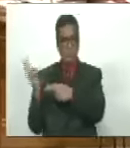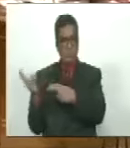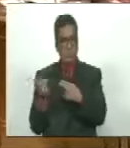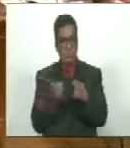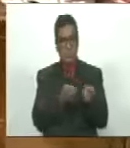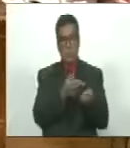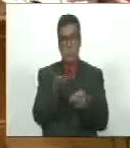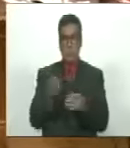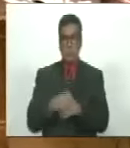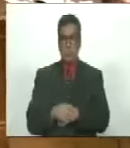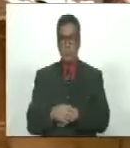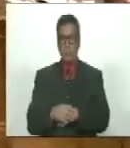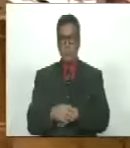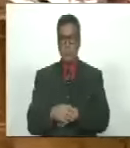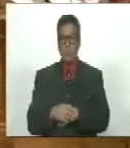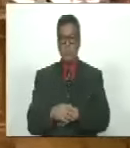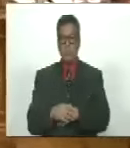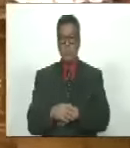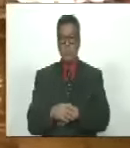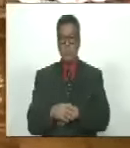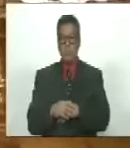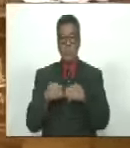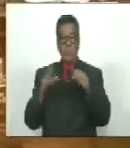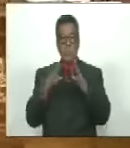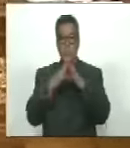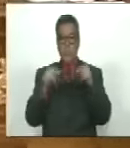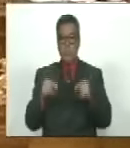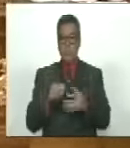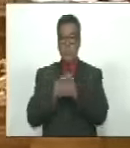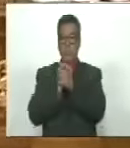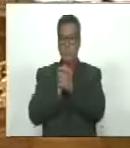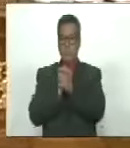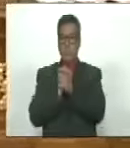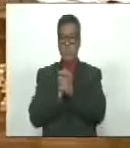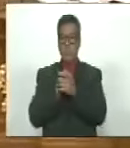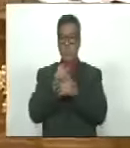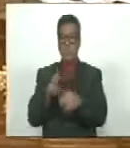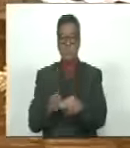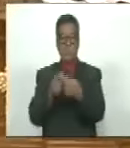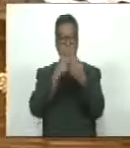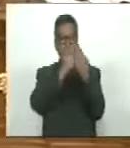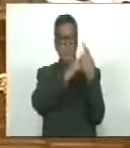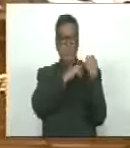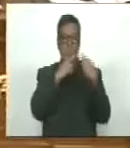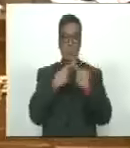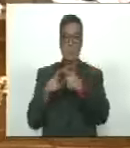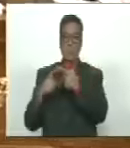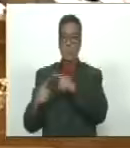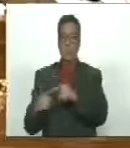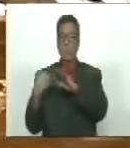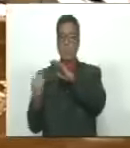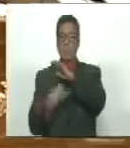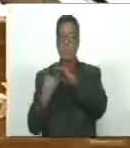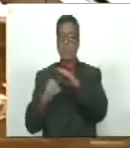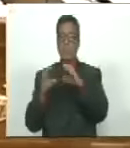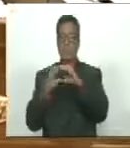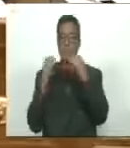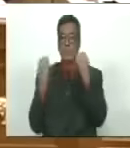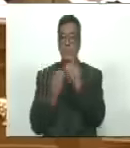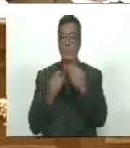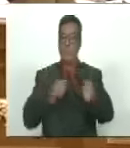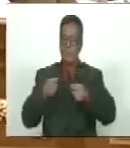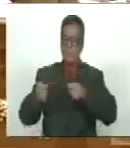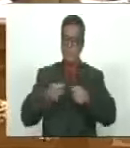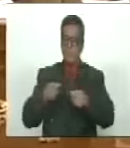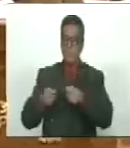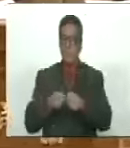bienvenida a todos los compañeros, compañeras que representan distintas instituciones, organizaciones,